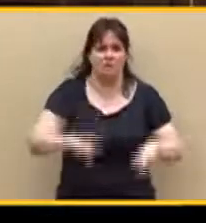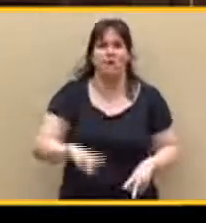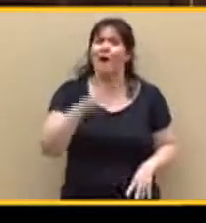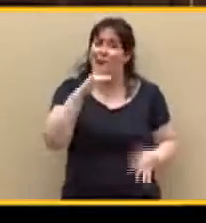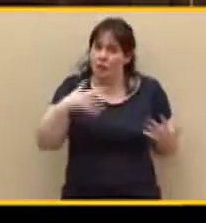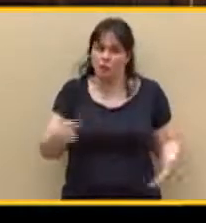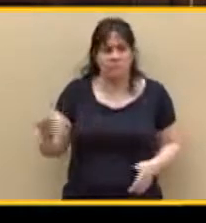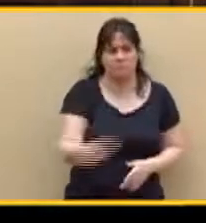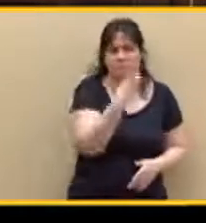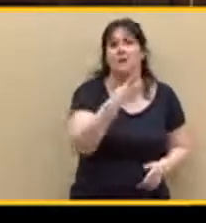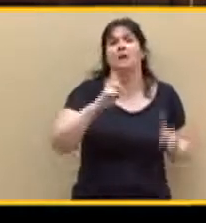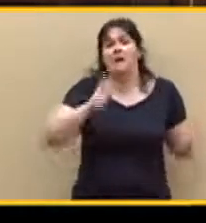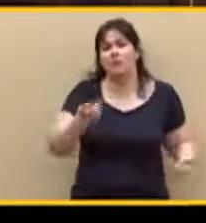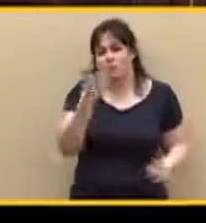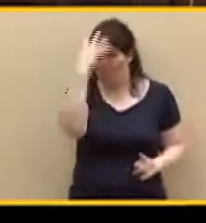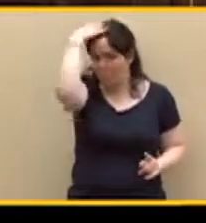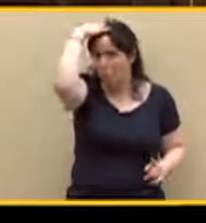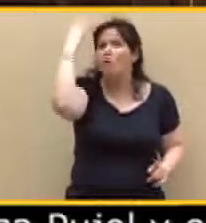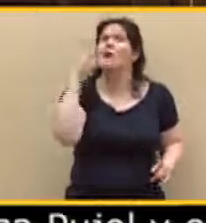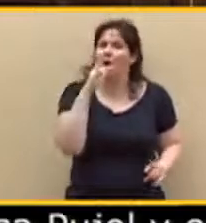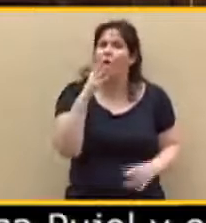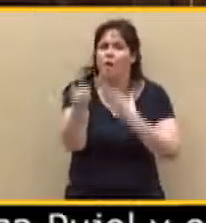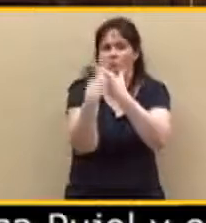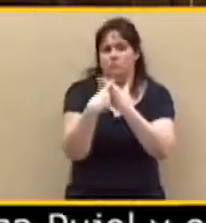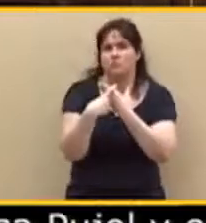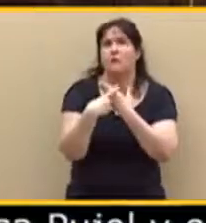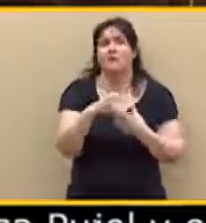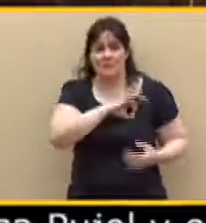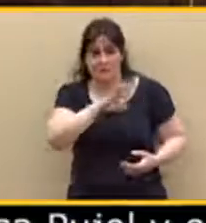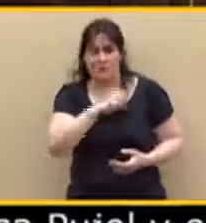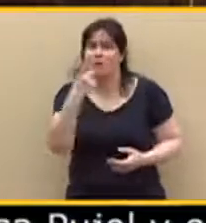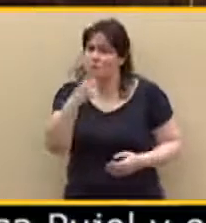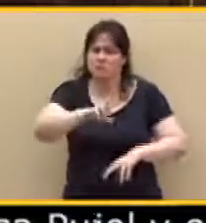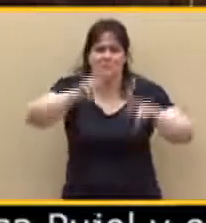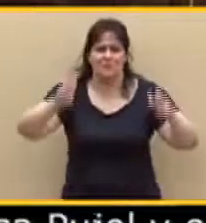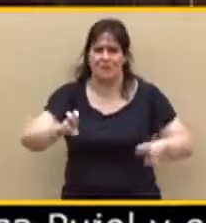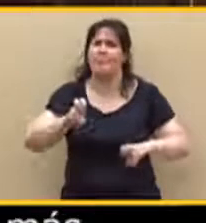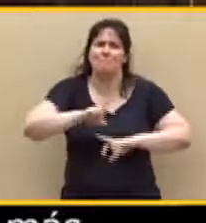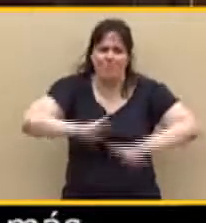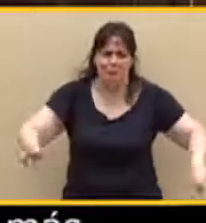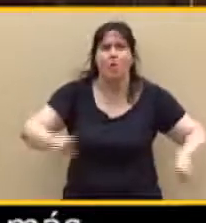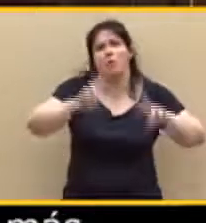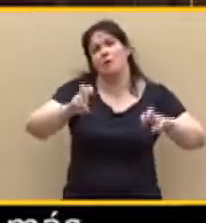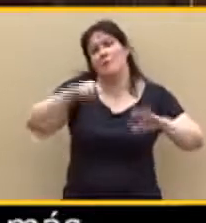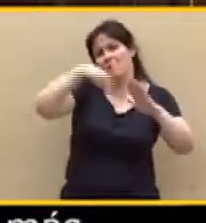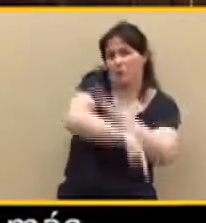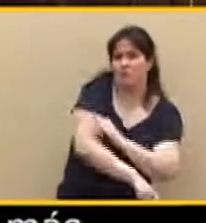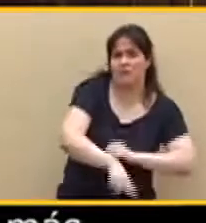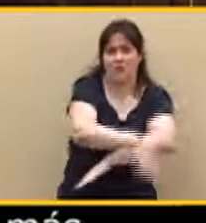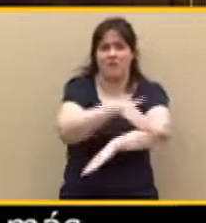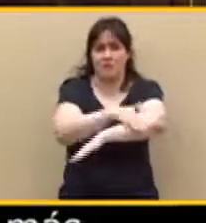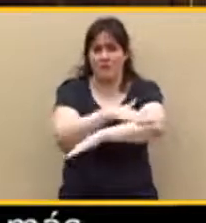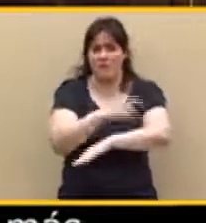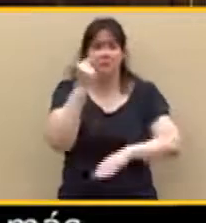y está involucrado, señorías, en uno de los episodios más macabros de las cloacas del Estado. ¿Les suena a ustedes el nombre de Elisa